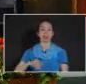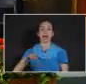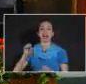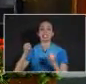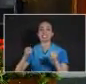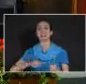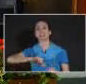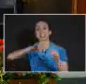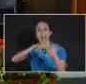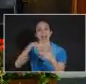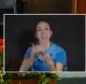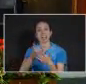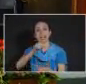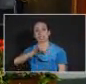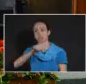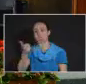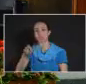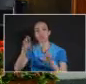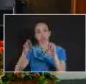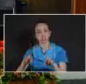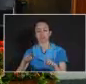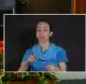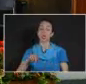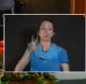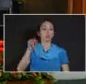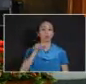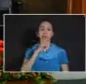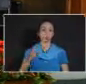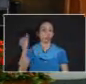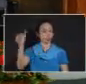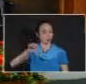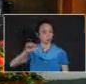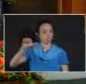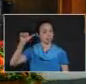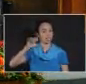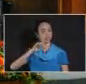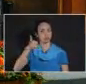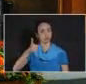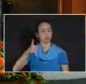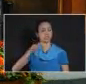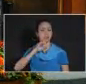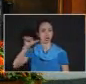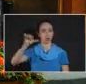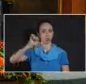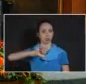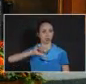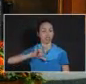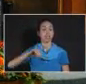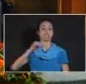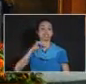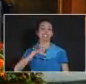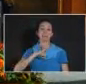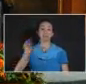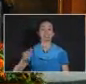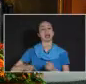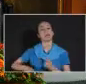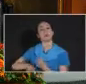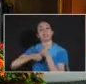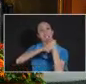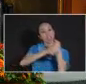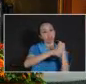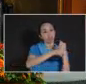Ni lo uno es bueno, ni lo otro tampoco. Queremos caminar apoyándonos mutuamente, todo lo que sea para la